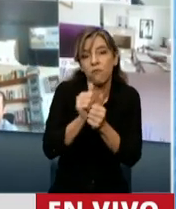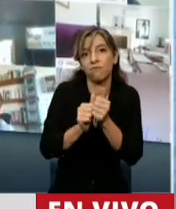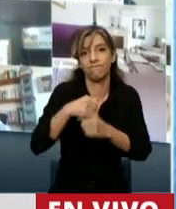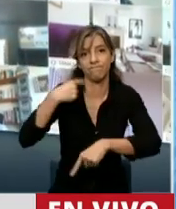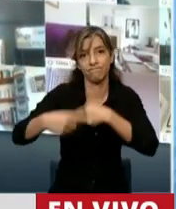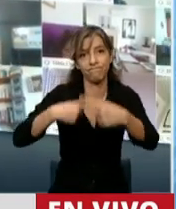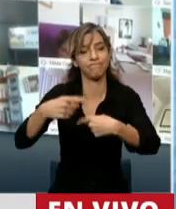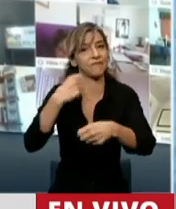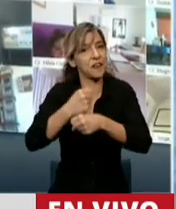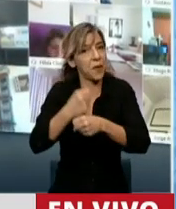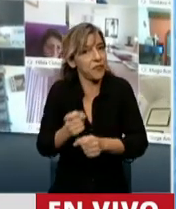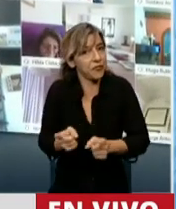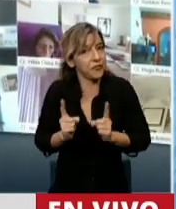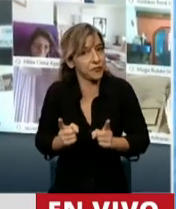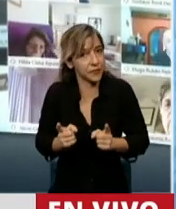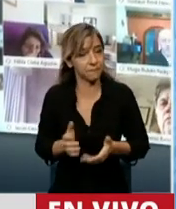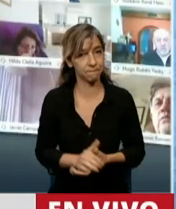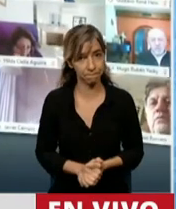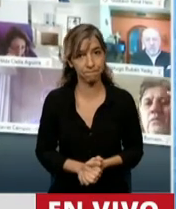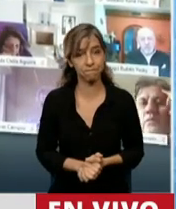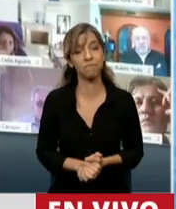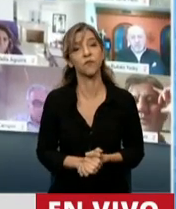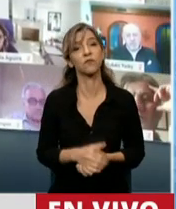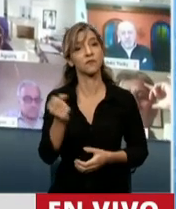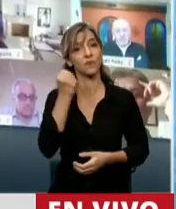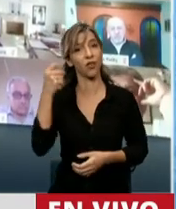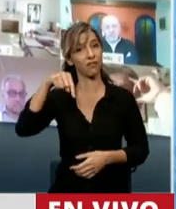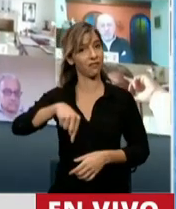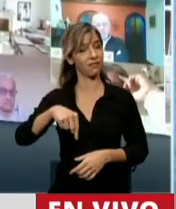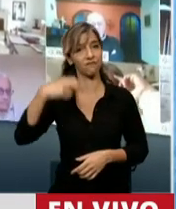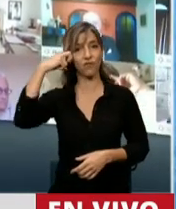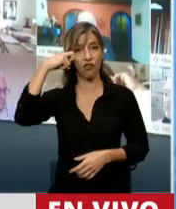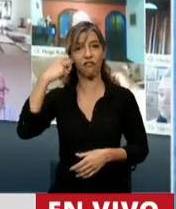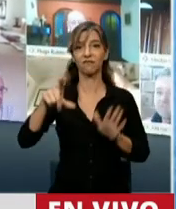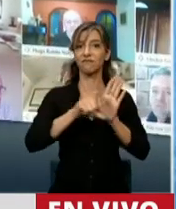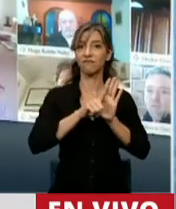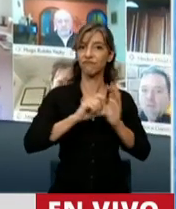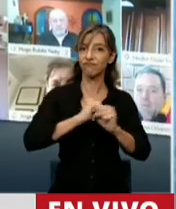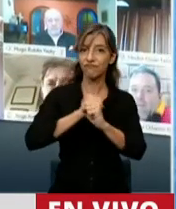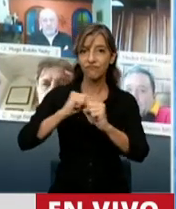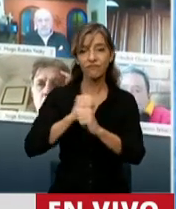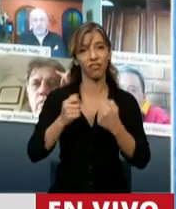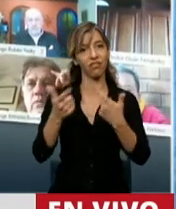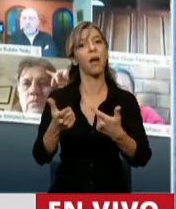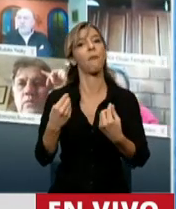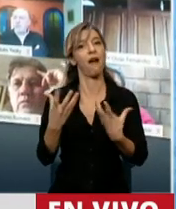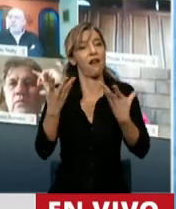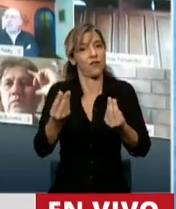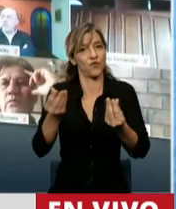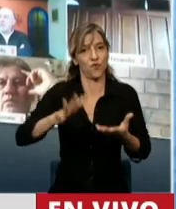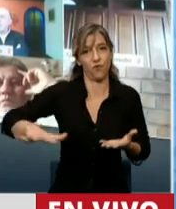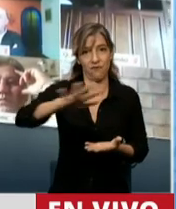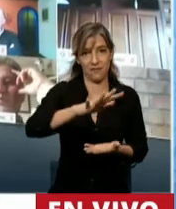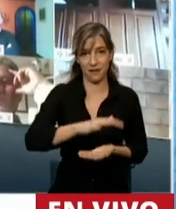tenga no solamente palabras, sino leyes que puedan ayudar para más adelante. Muchísimas gracias,